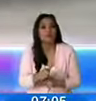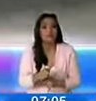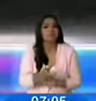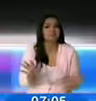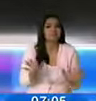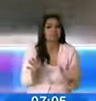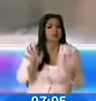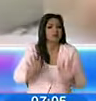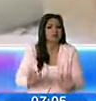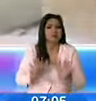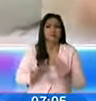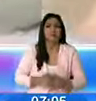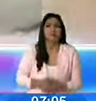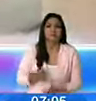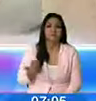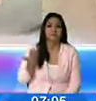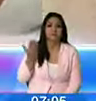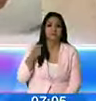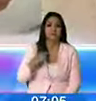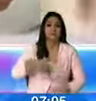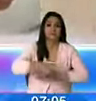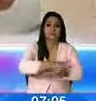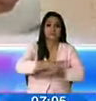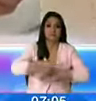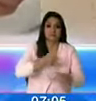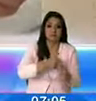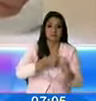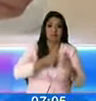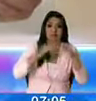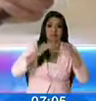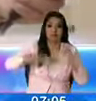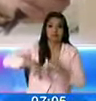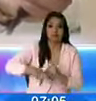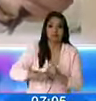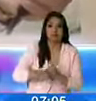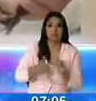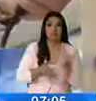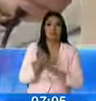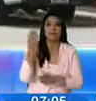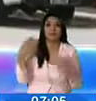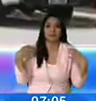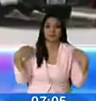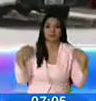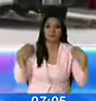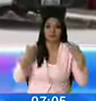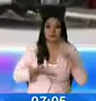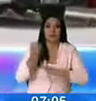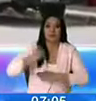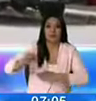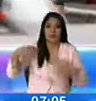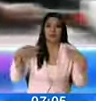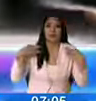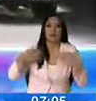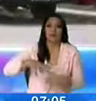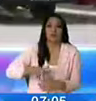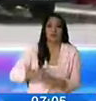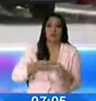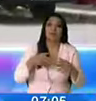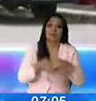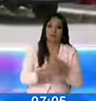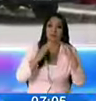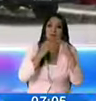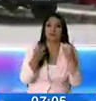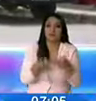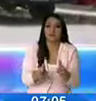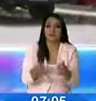en el sector. Hace poco me asaltaron en la esquina de mi casa, se me llevaron mi ropa porque me iba de viaje, todo se me llevaron. En mi casa también me han metido y se me han llevado